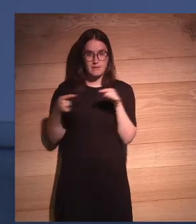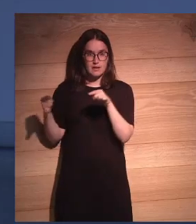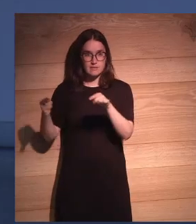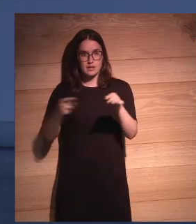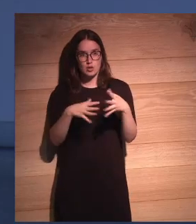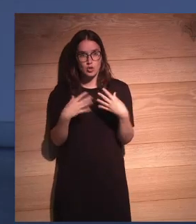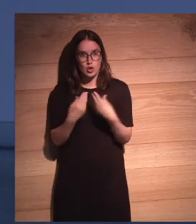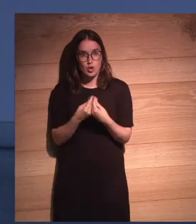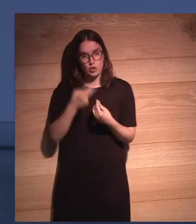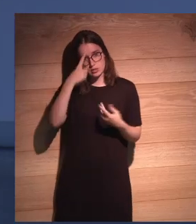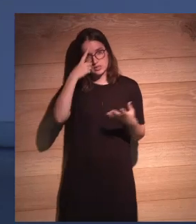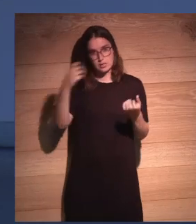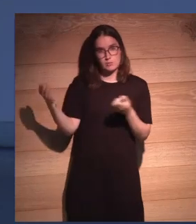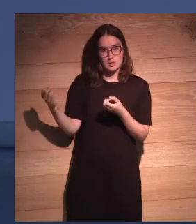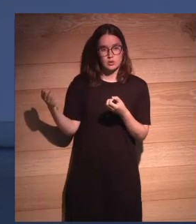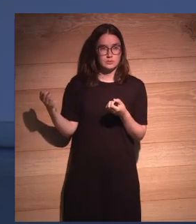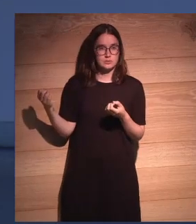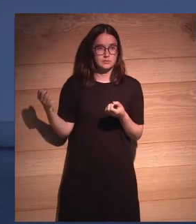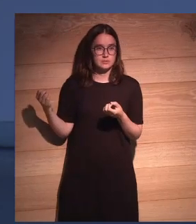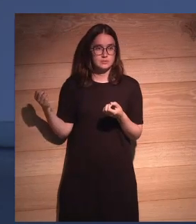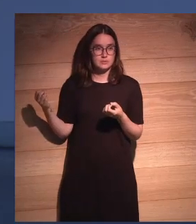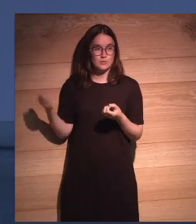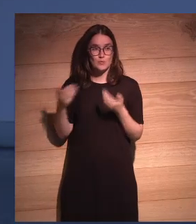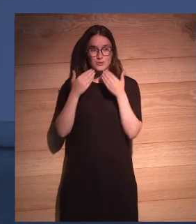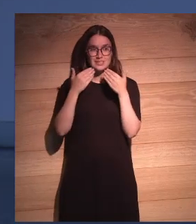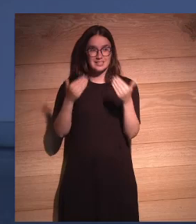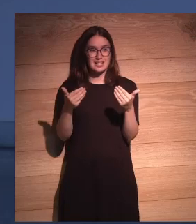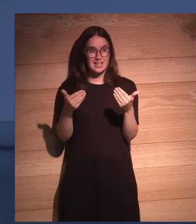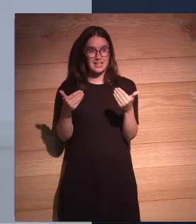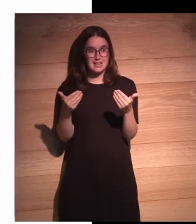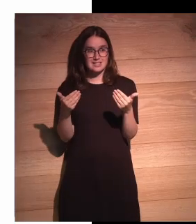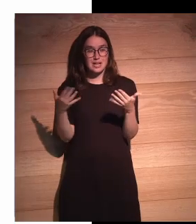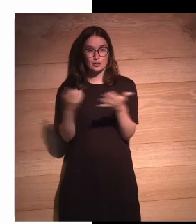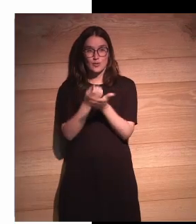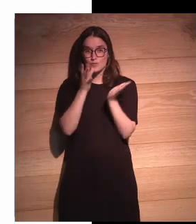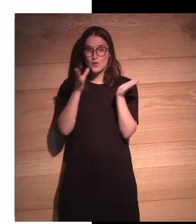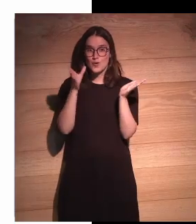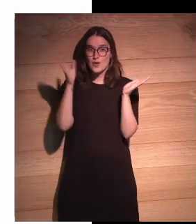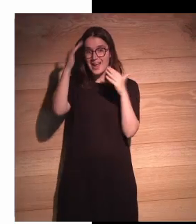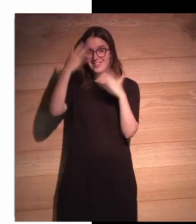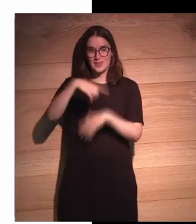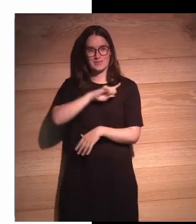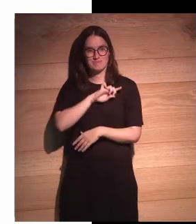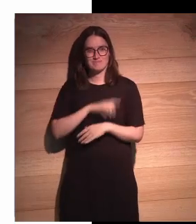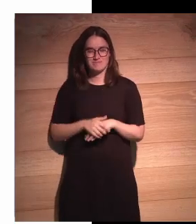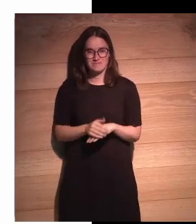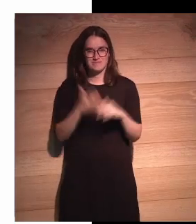los expertos. Así que muchas gracias a todos por vuestra atención.